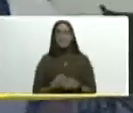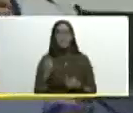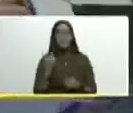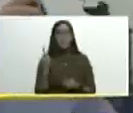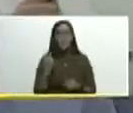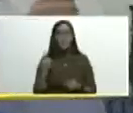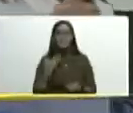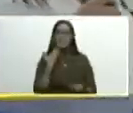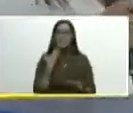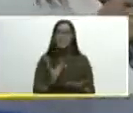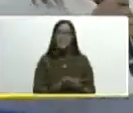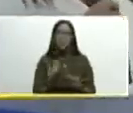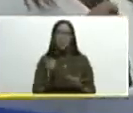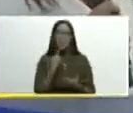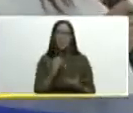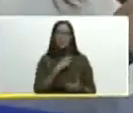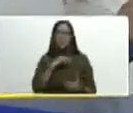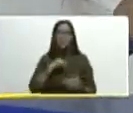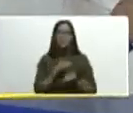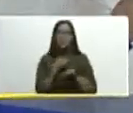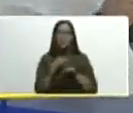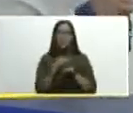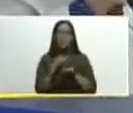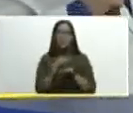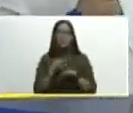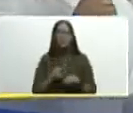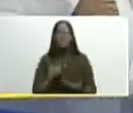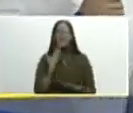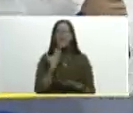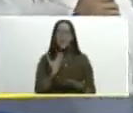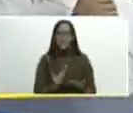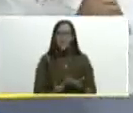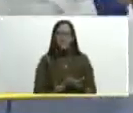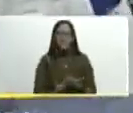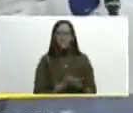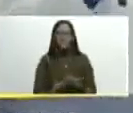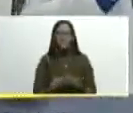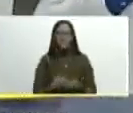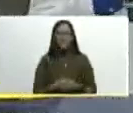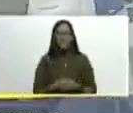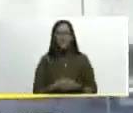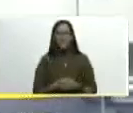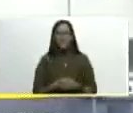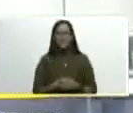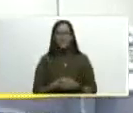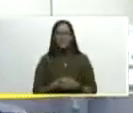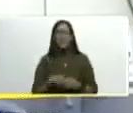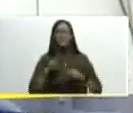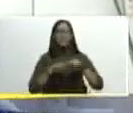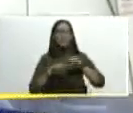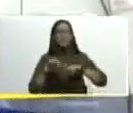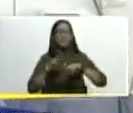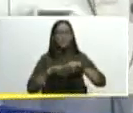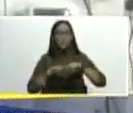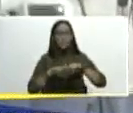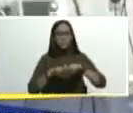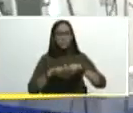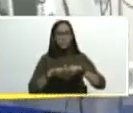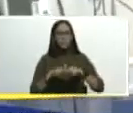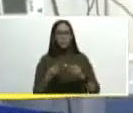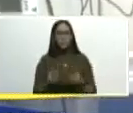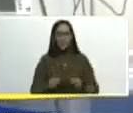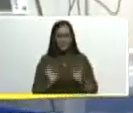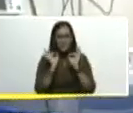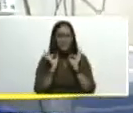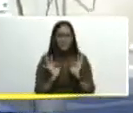solamente agradecer, como dice nuestro gobernador, agradecer la estructura, la envergadura,